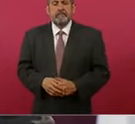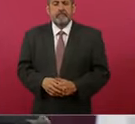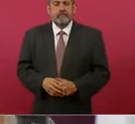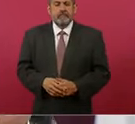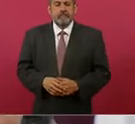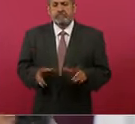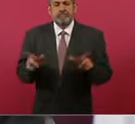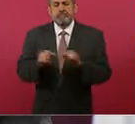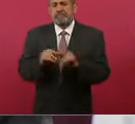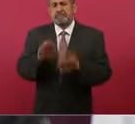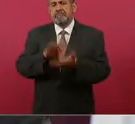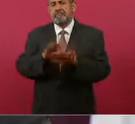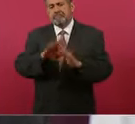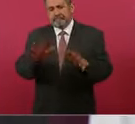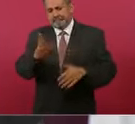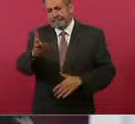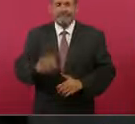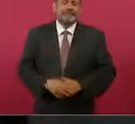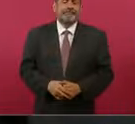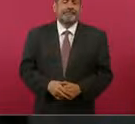Y ya.